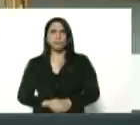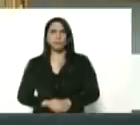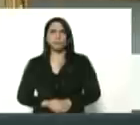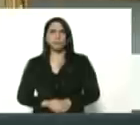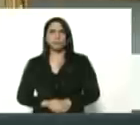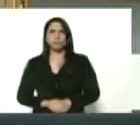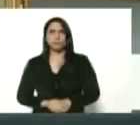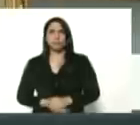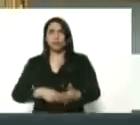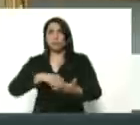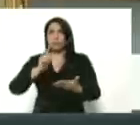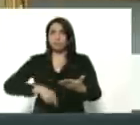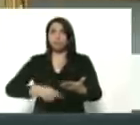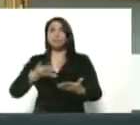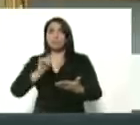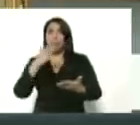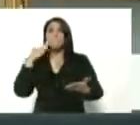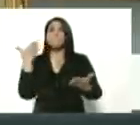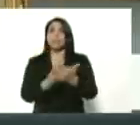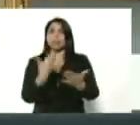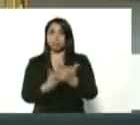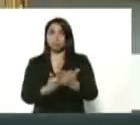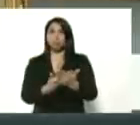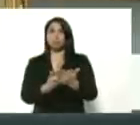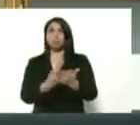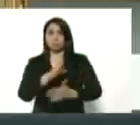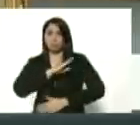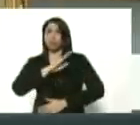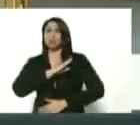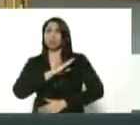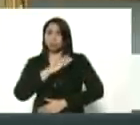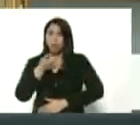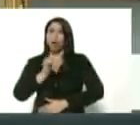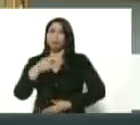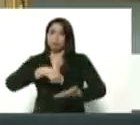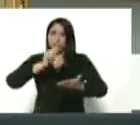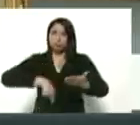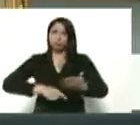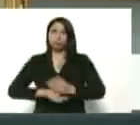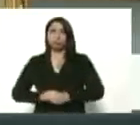que el contrato existía, que él lo tenía, que estaban las firmas.